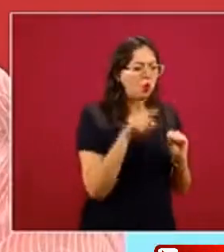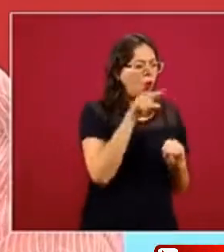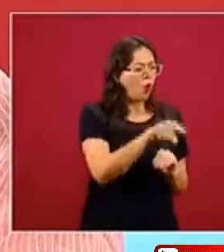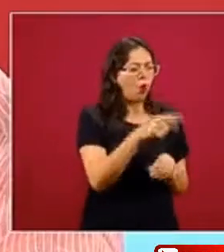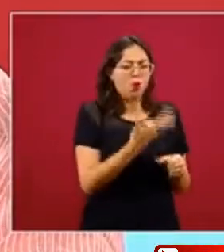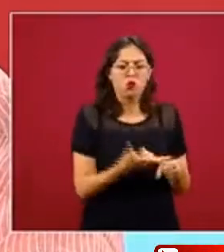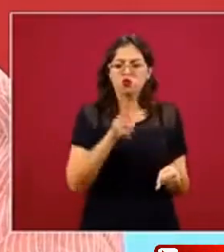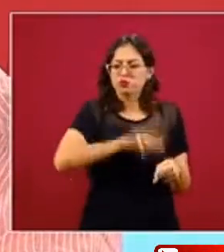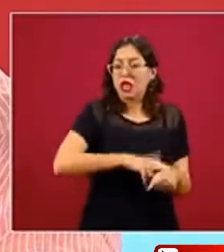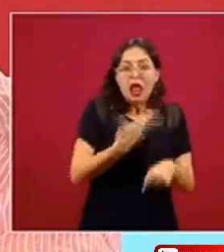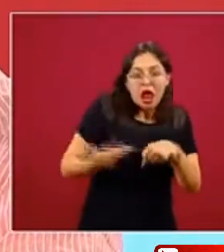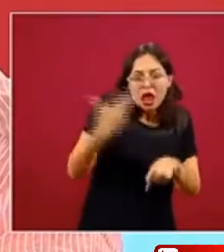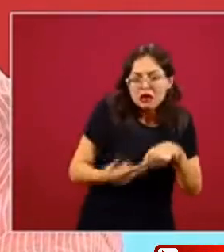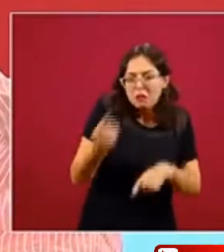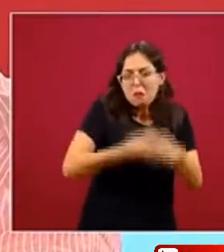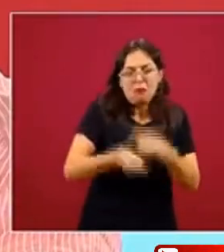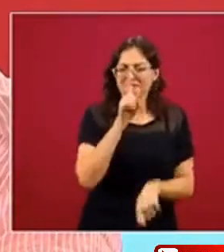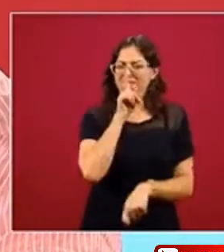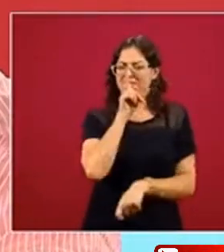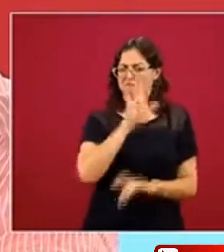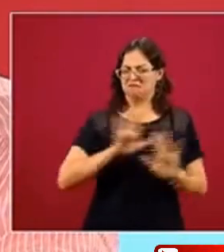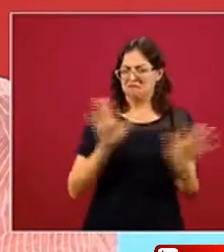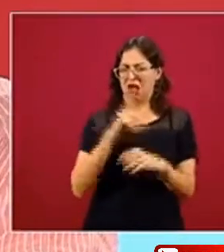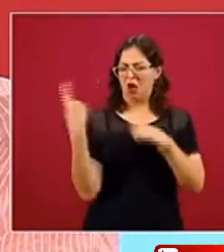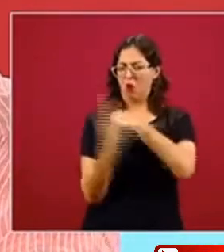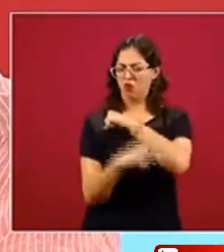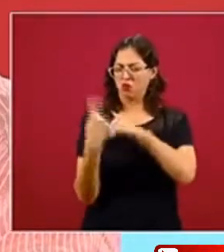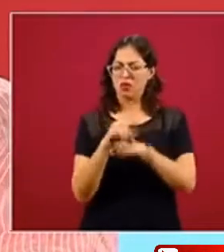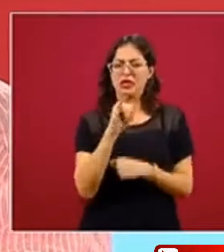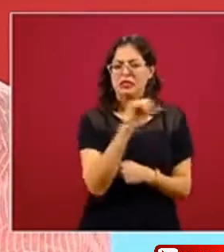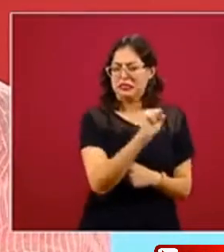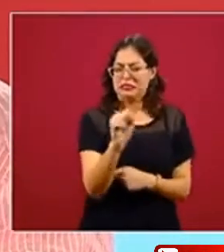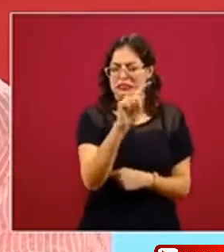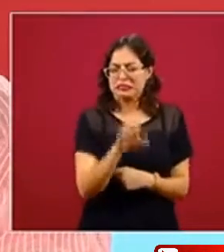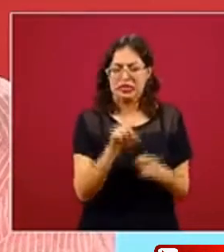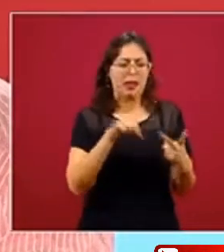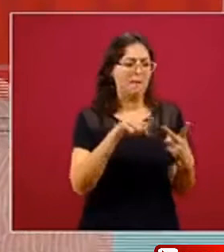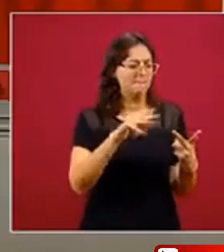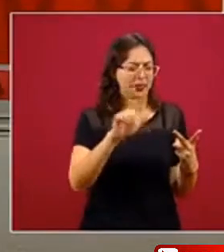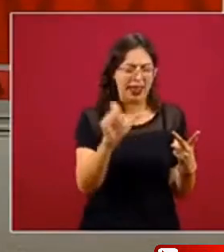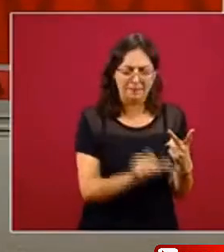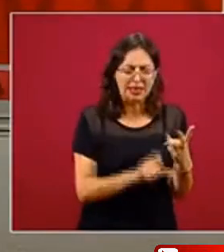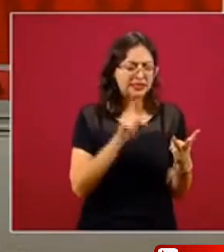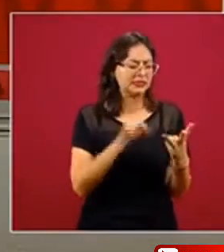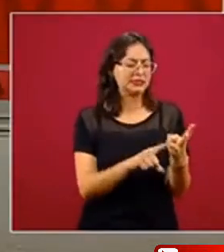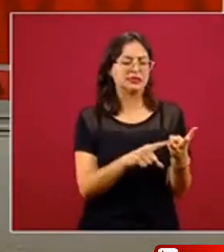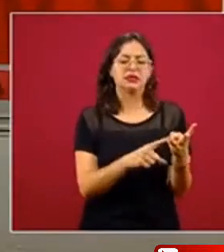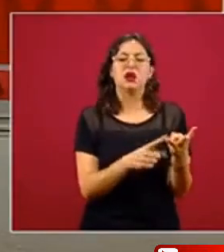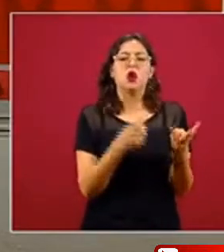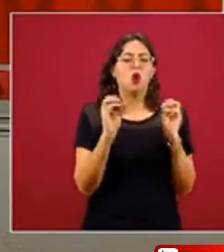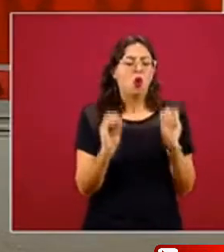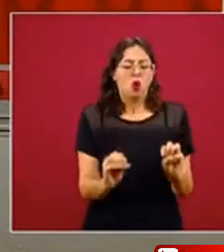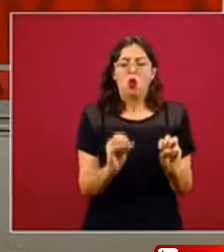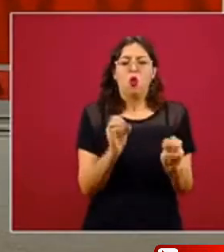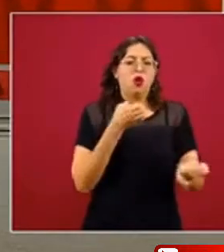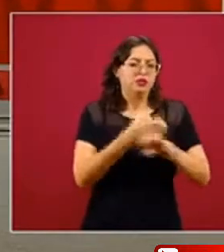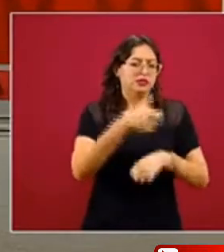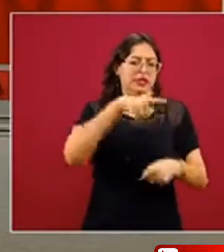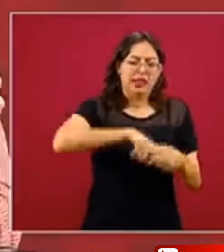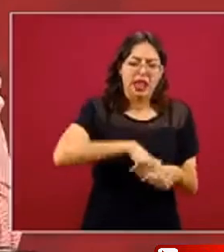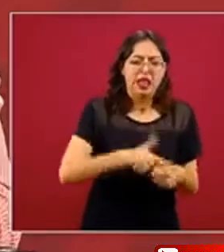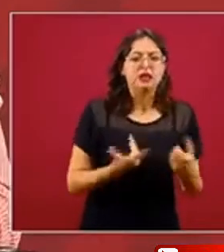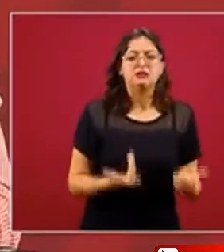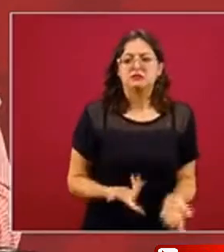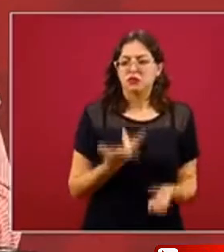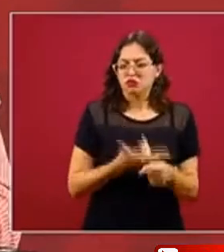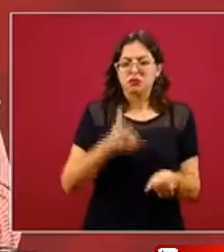sin traba alguna en un hospital del ISSSTE o de Pemex o de la Secretaría de Salud del